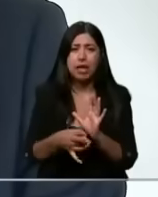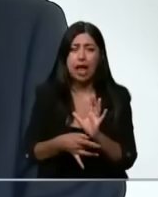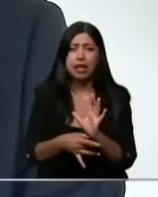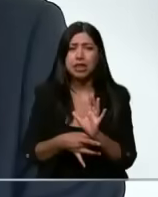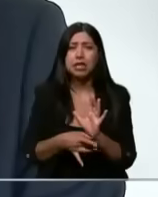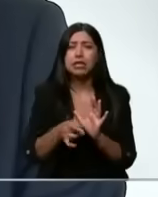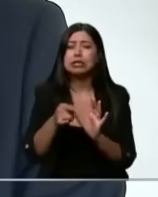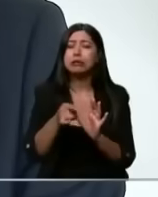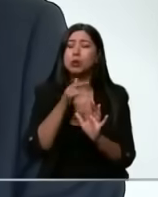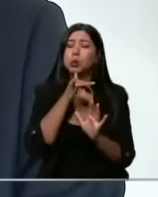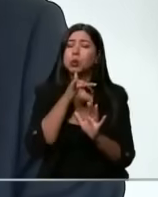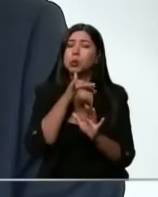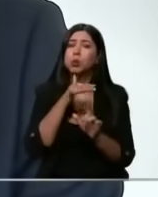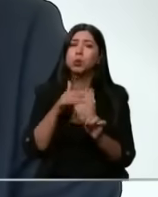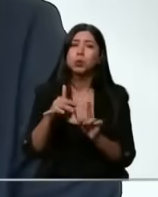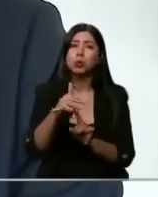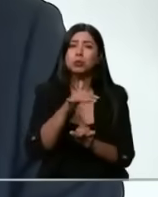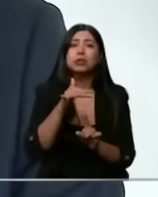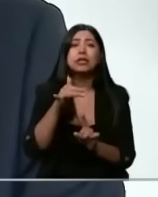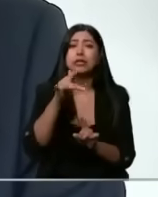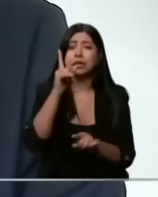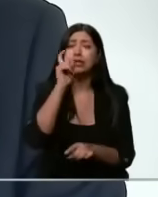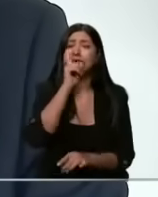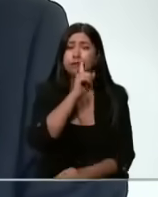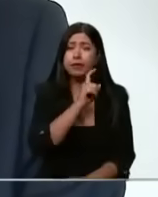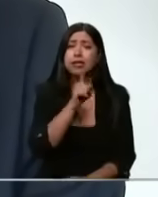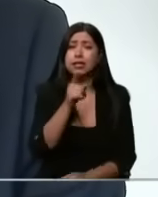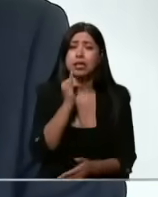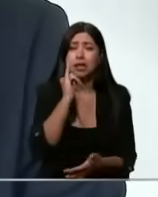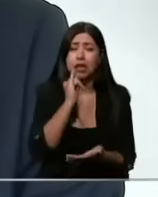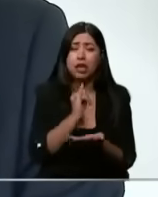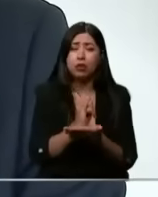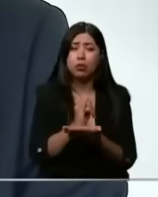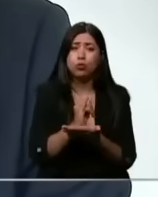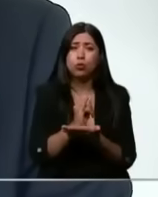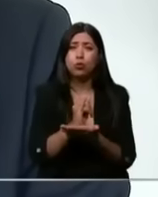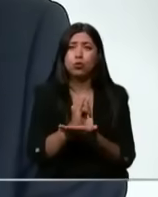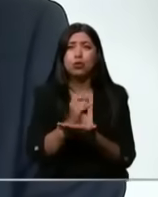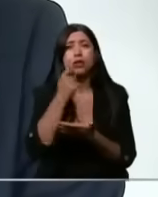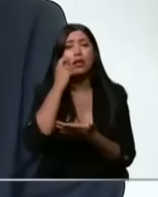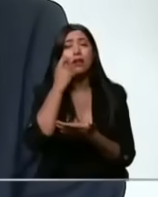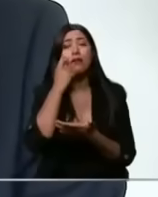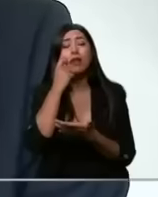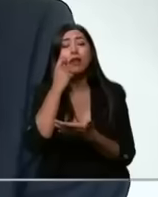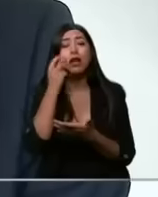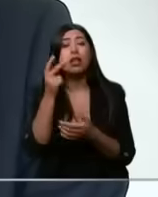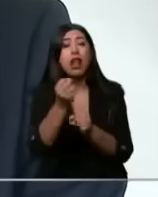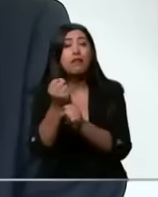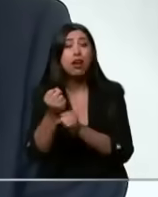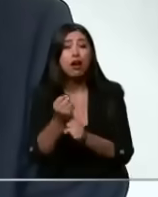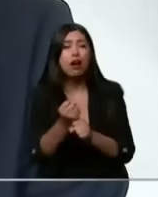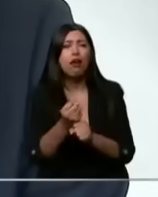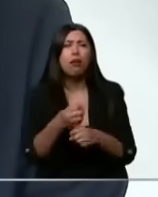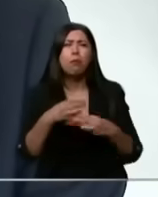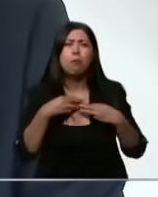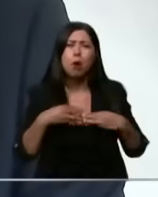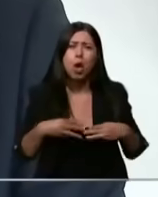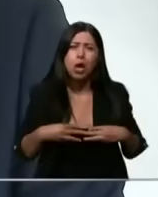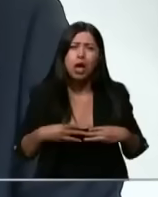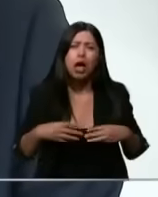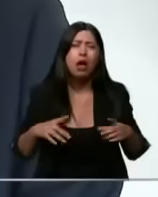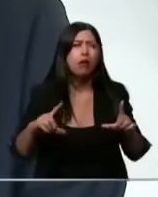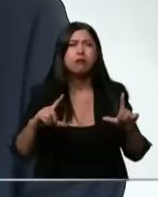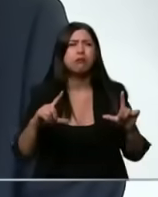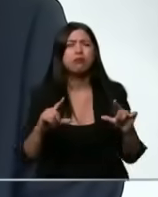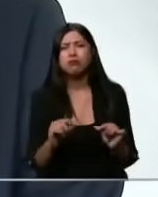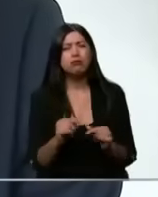es algo muy complejo para la institución. Son hechos que debilitan la moral interna de los funcionarios y por lo mismo